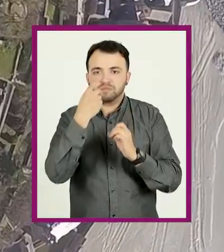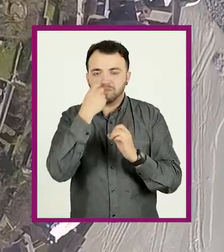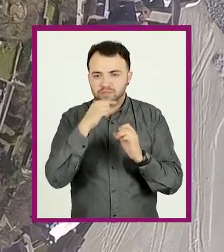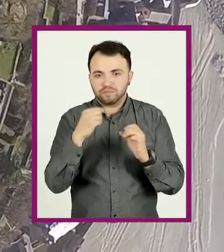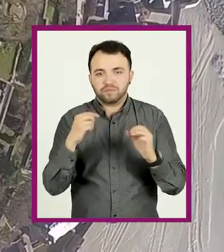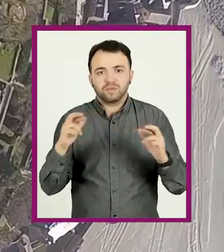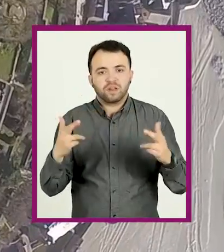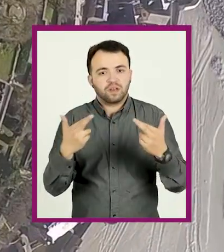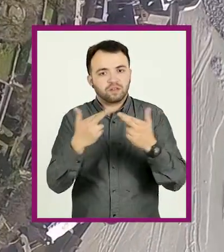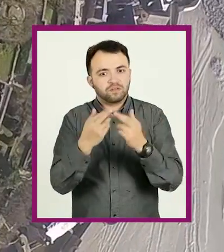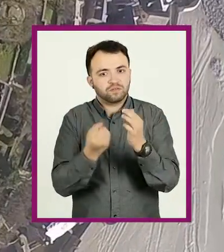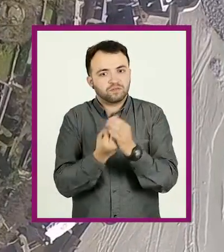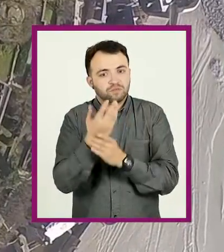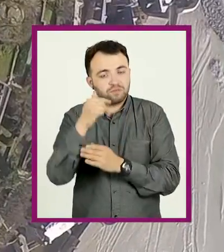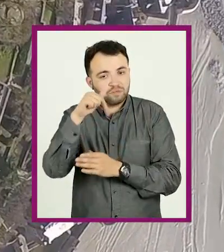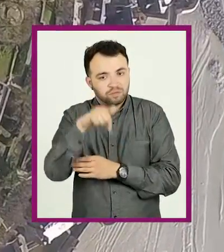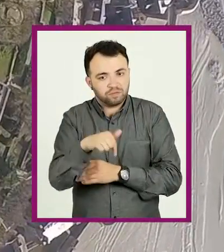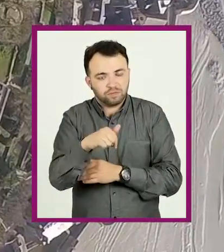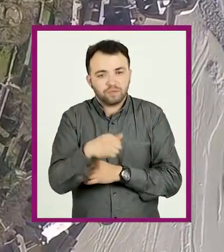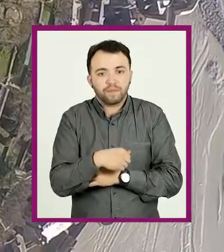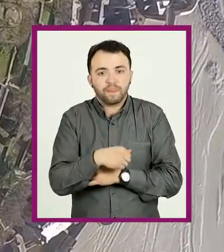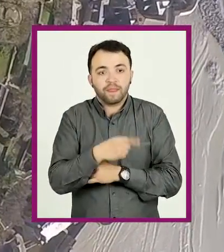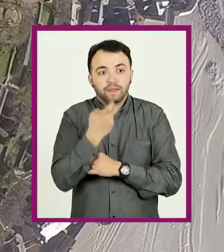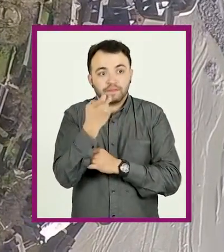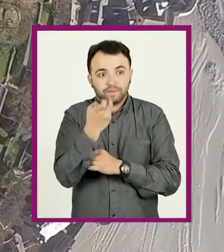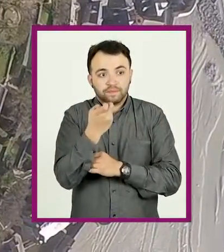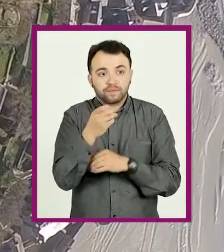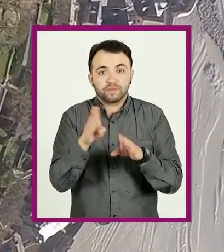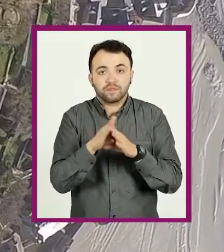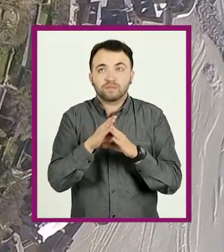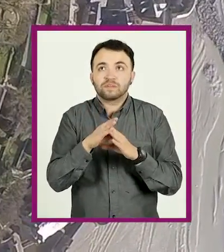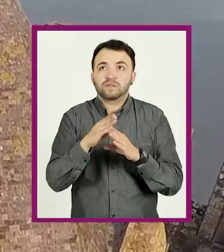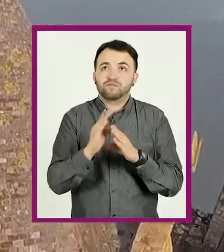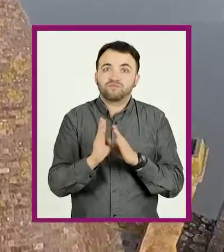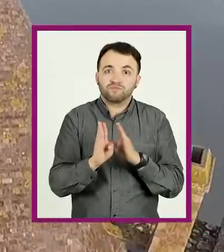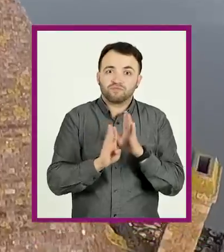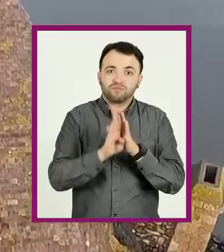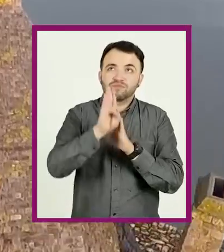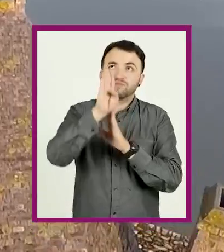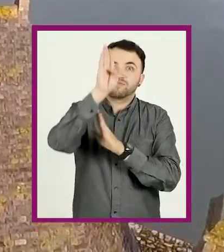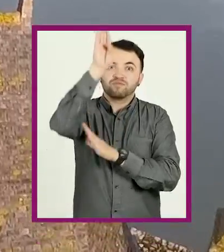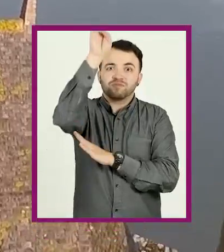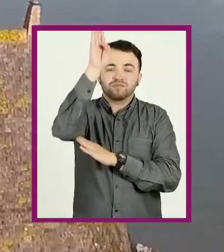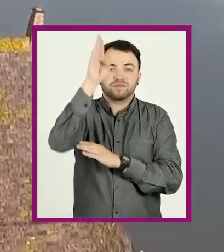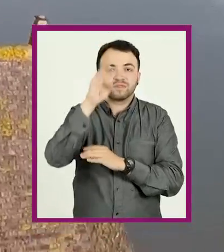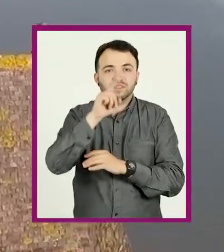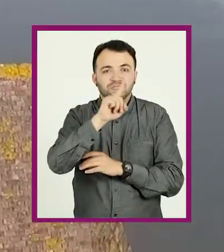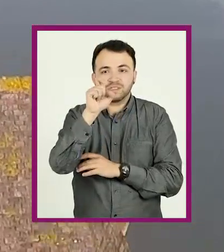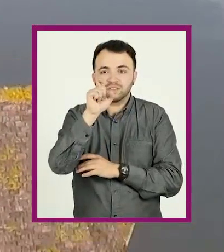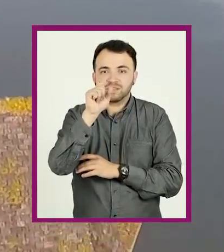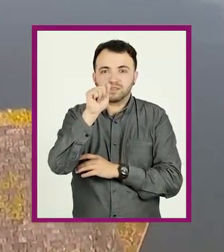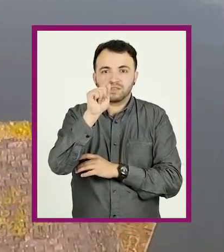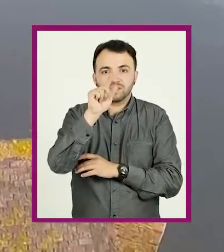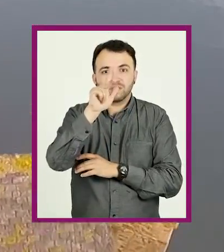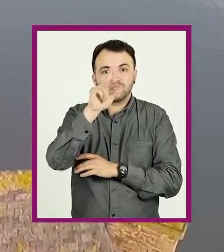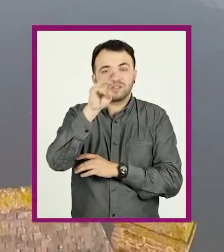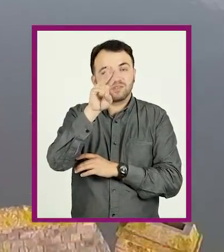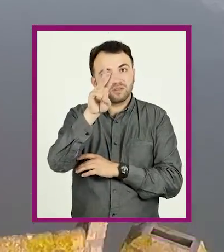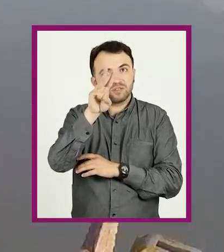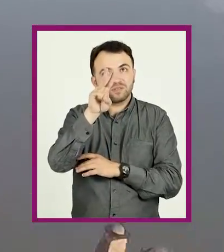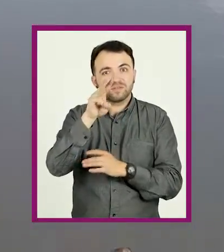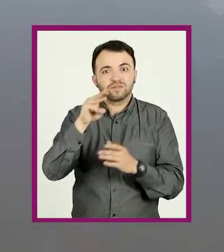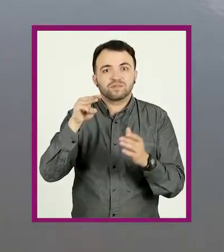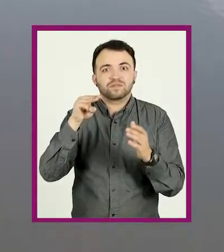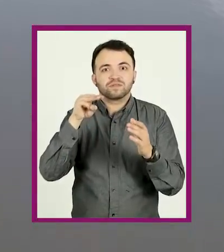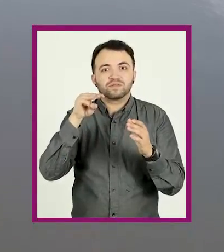actual abadía benedictina se eleva a 178 metros sobre el nivel del mar y se compone de diversos